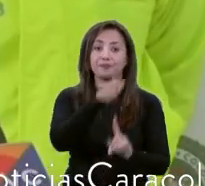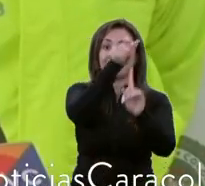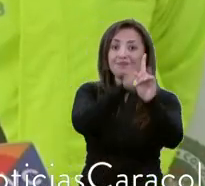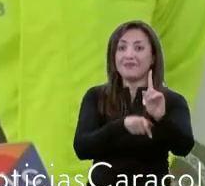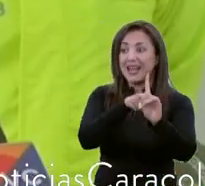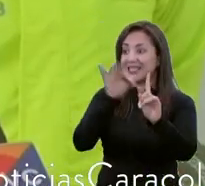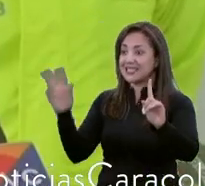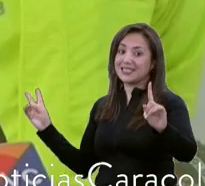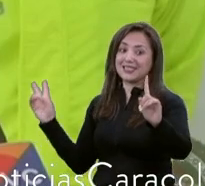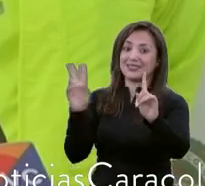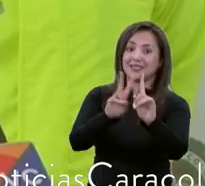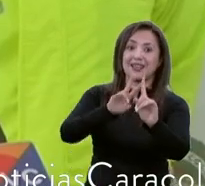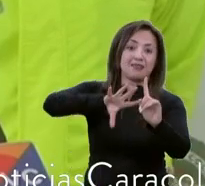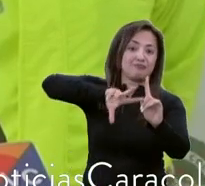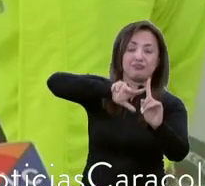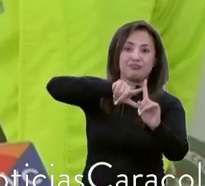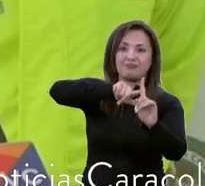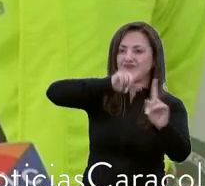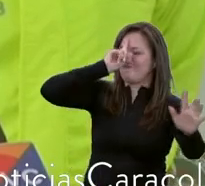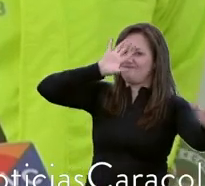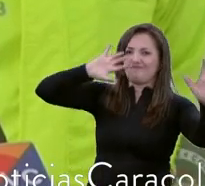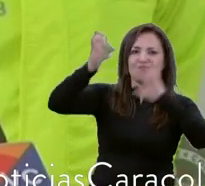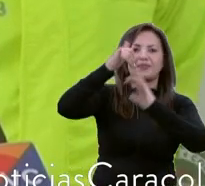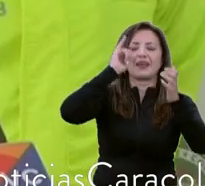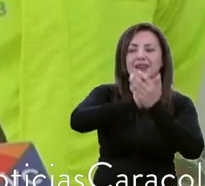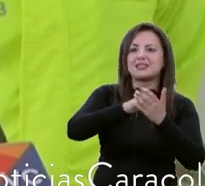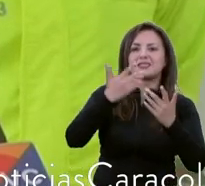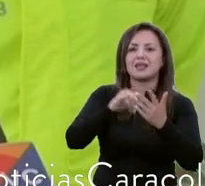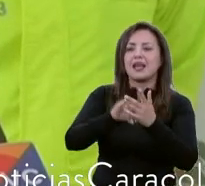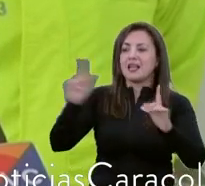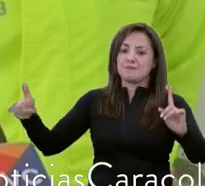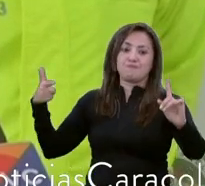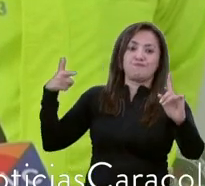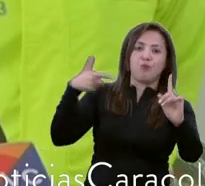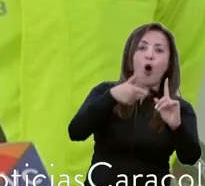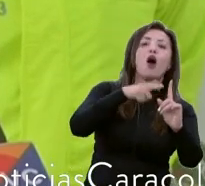le hurtan sus elementos. En la reacción es lesionada en una de sus piernas.